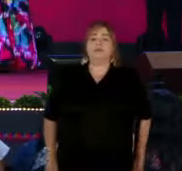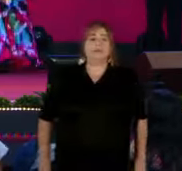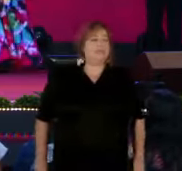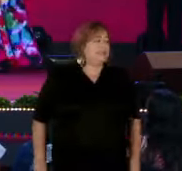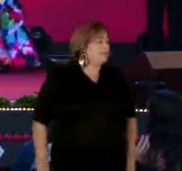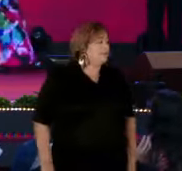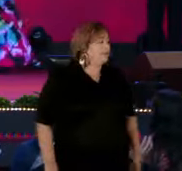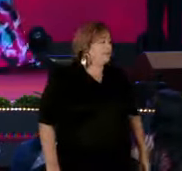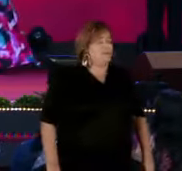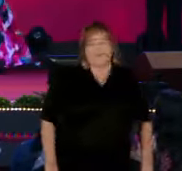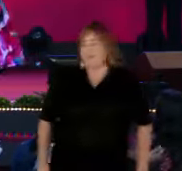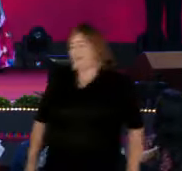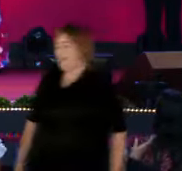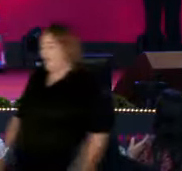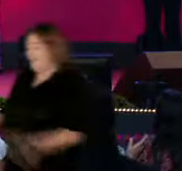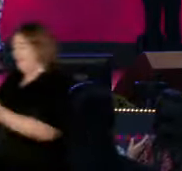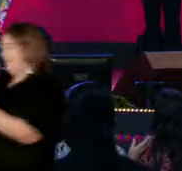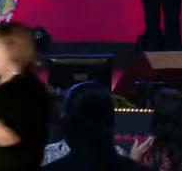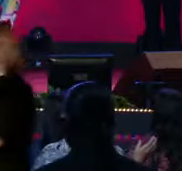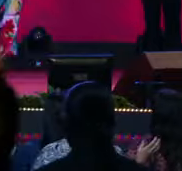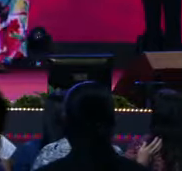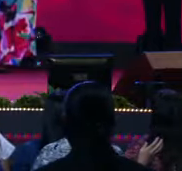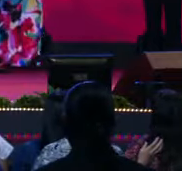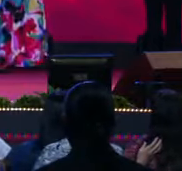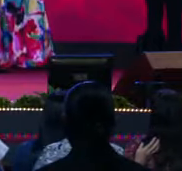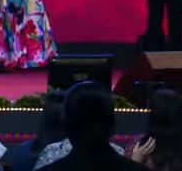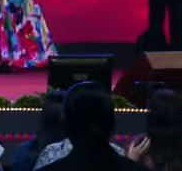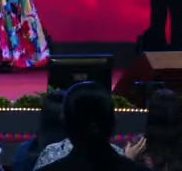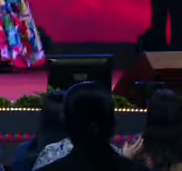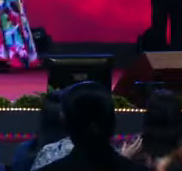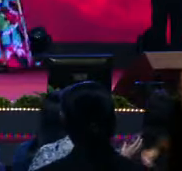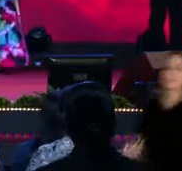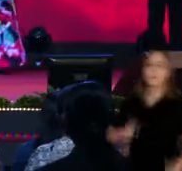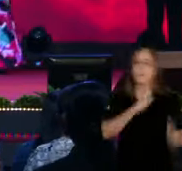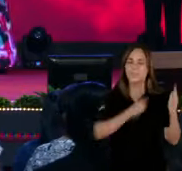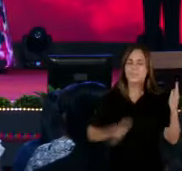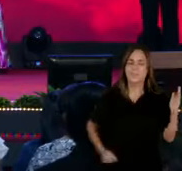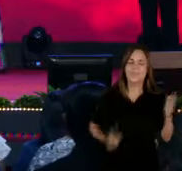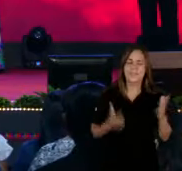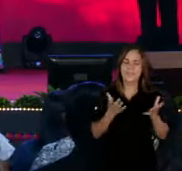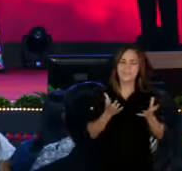como ayer. Señor, quiero serte